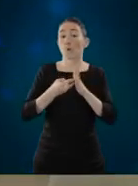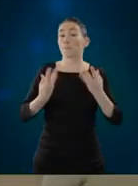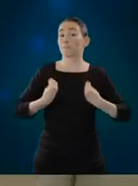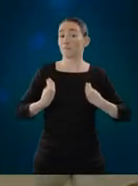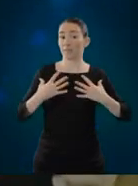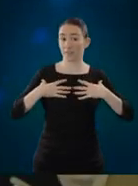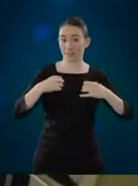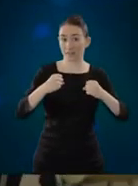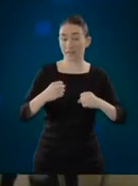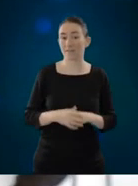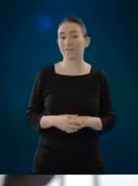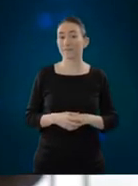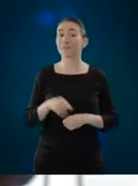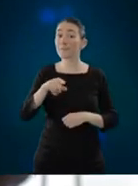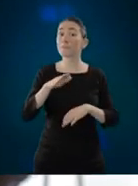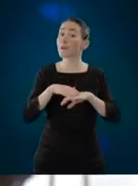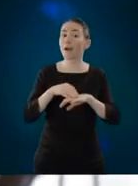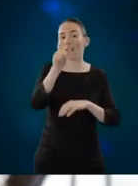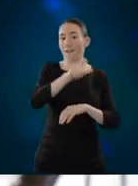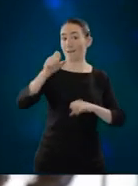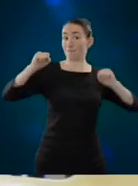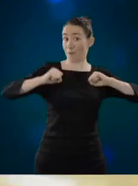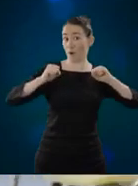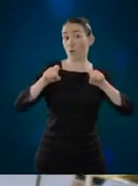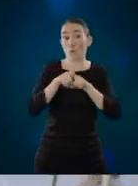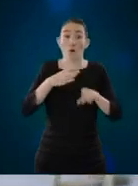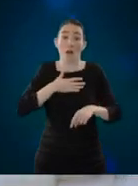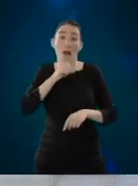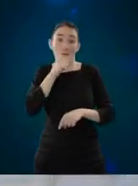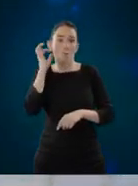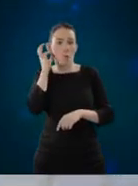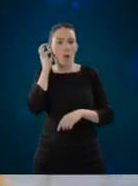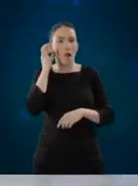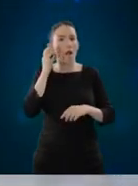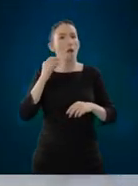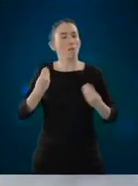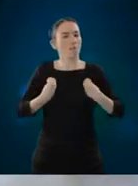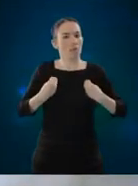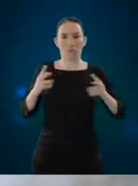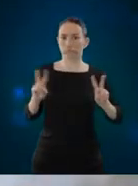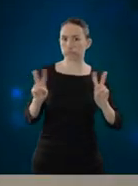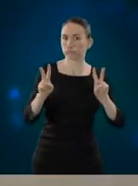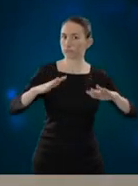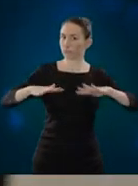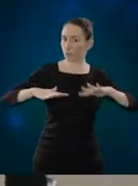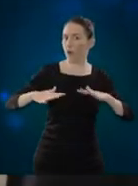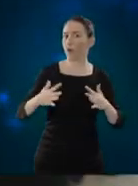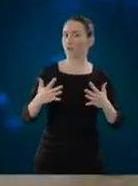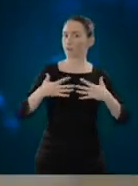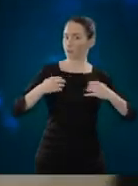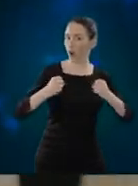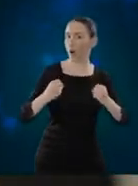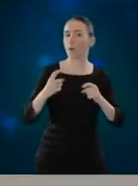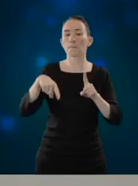El proyecto de vida sana es para que las personas mayores como mi abuela tengan un estilo de vida dinámico,